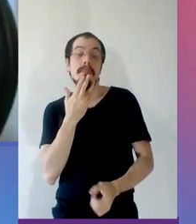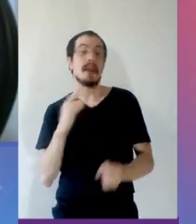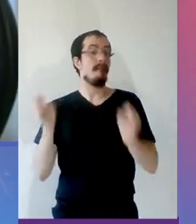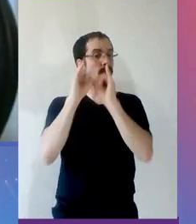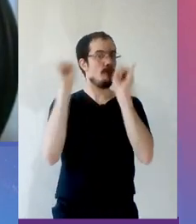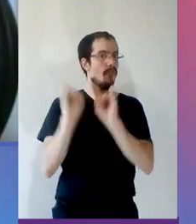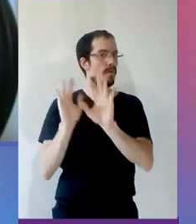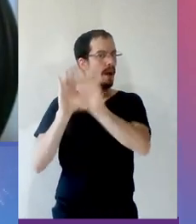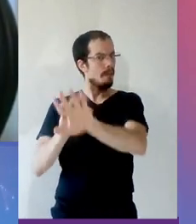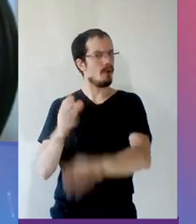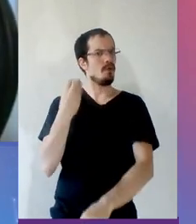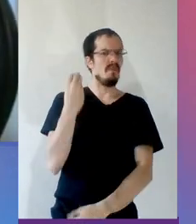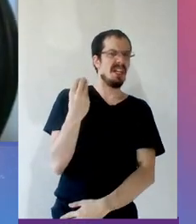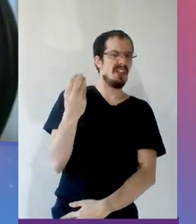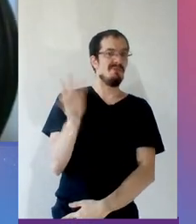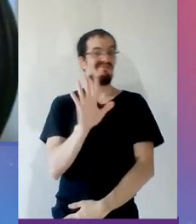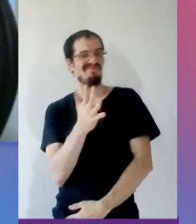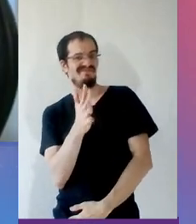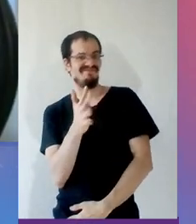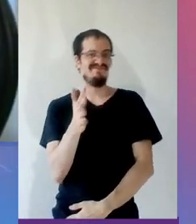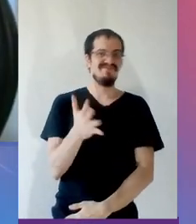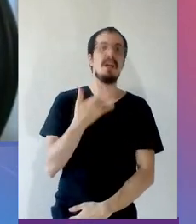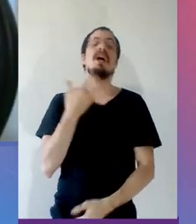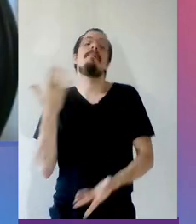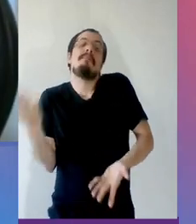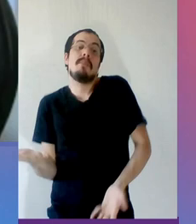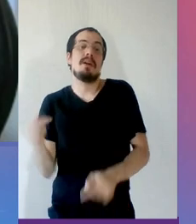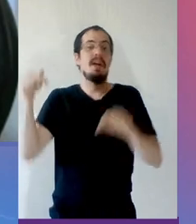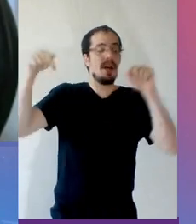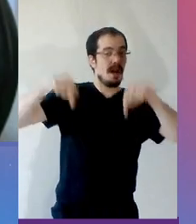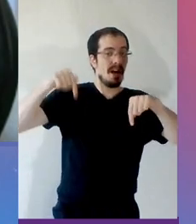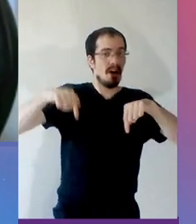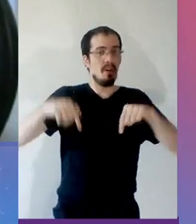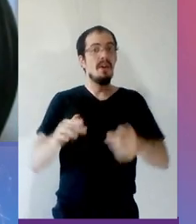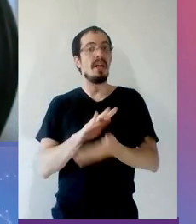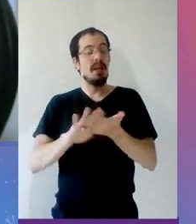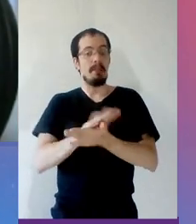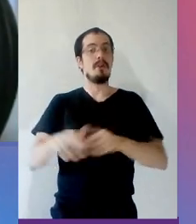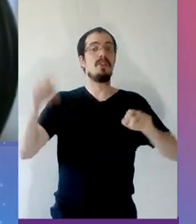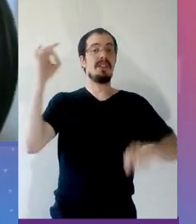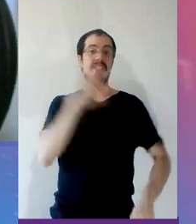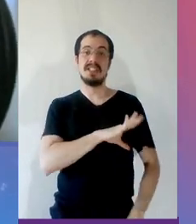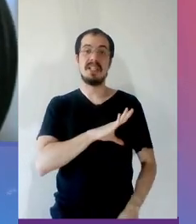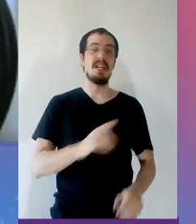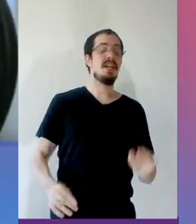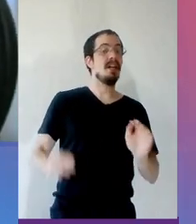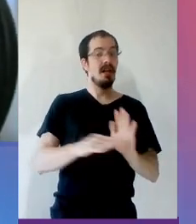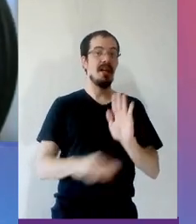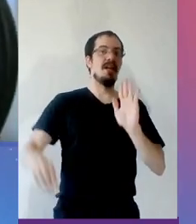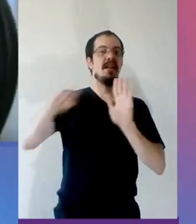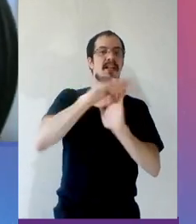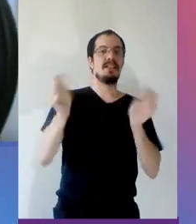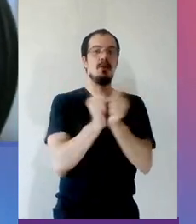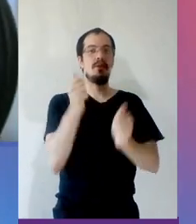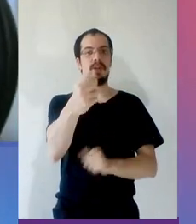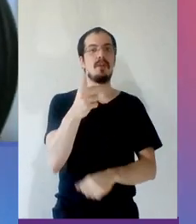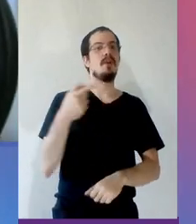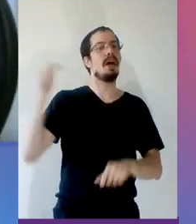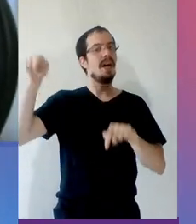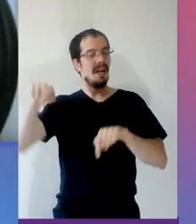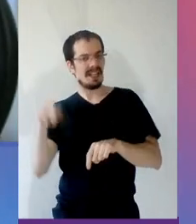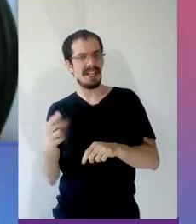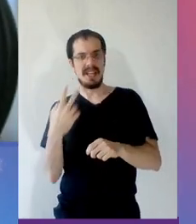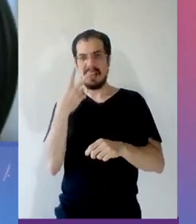niña. Porque no cabe duda que, por ejemplo, en Chile Crece Contigo se generó un aumento de 100% del tiempo